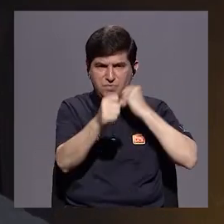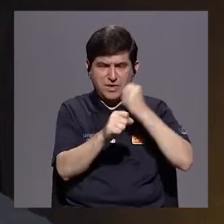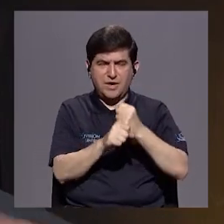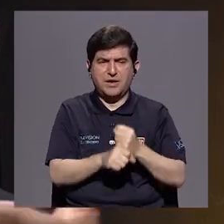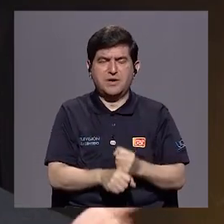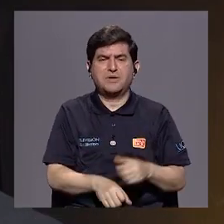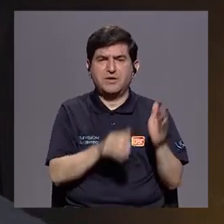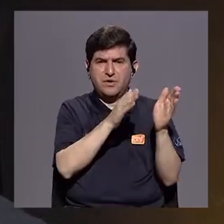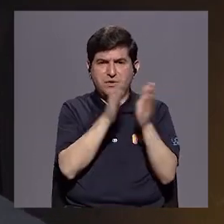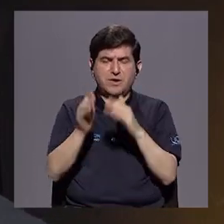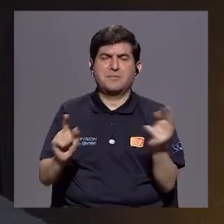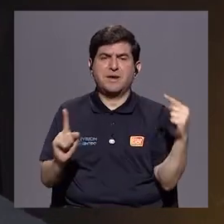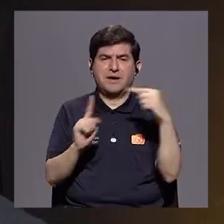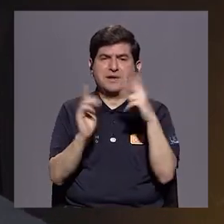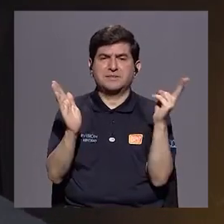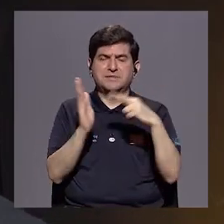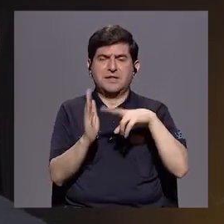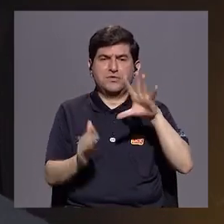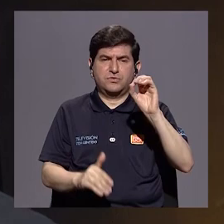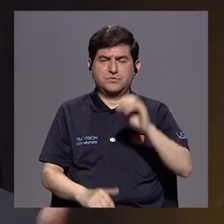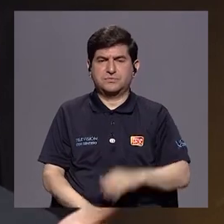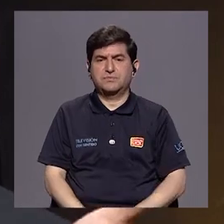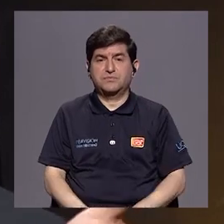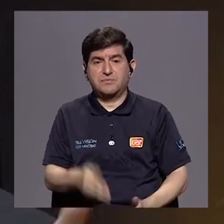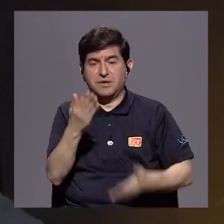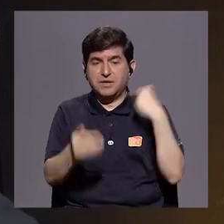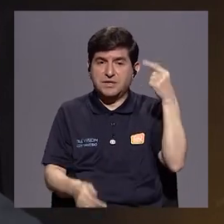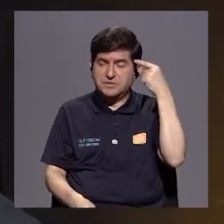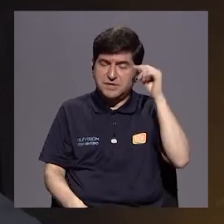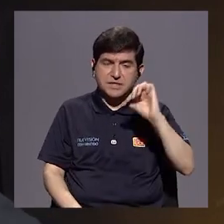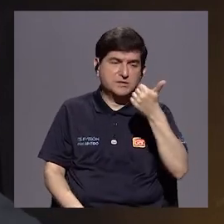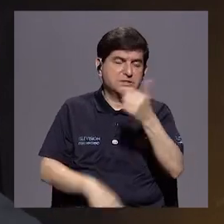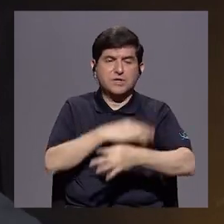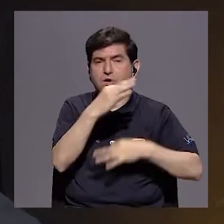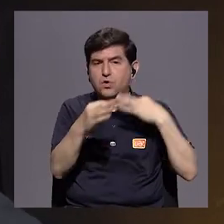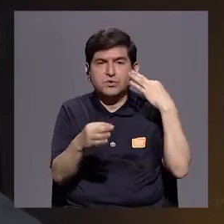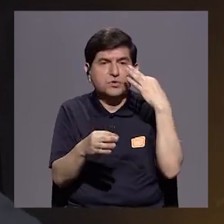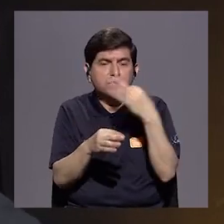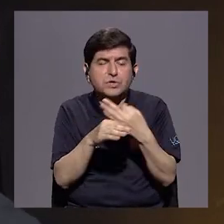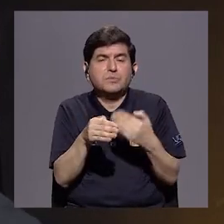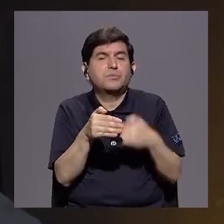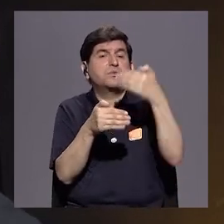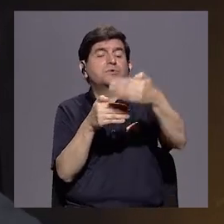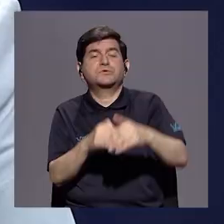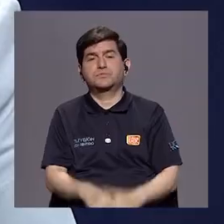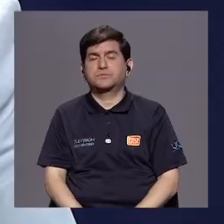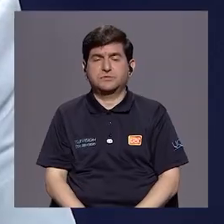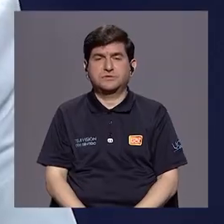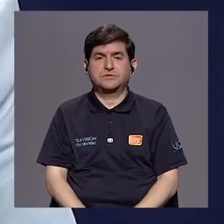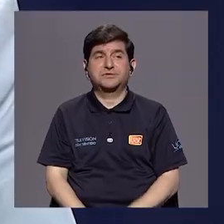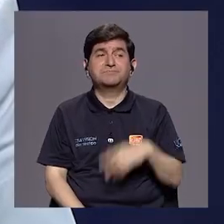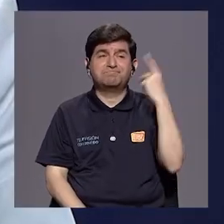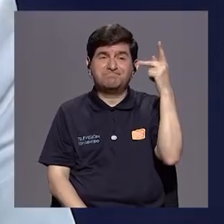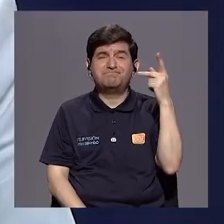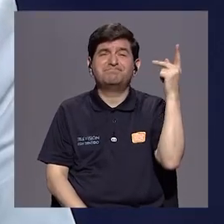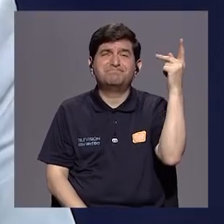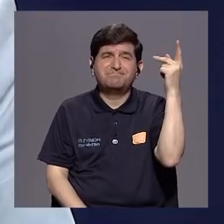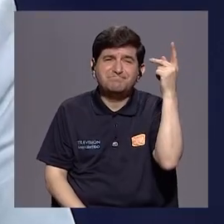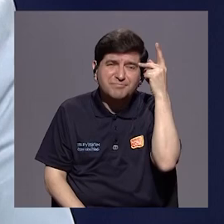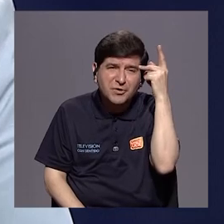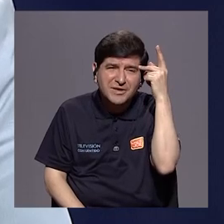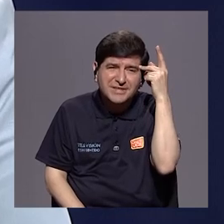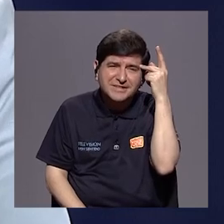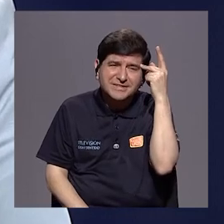el plano social 2050 posiblemente haya gobiernos de otro signo lo digo es políticamente